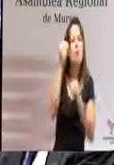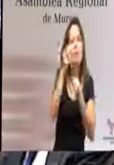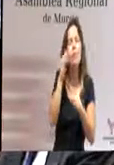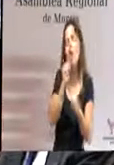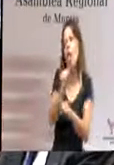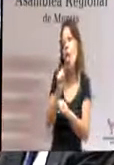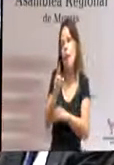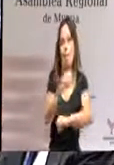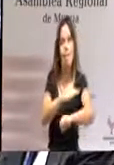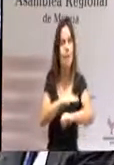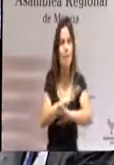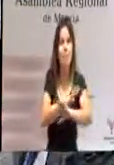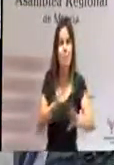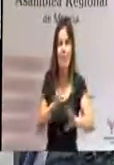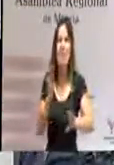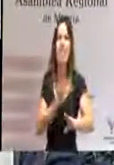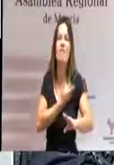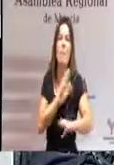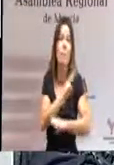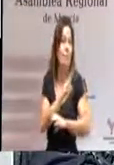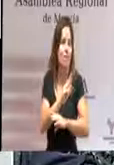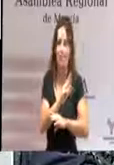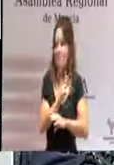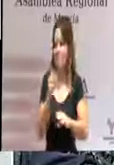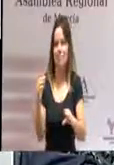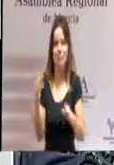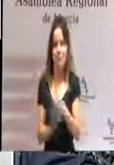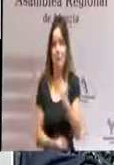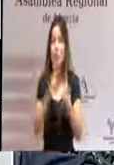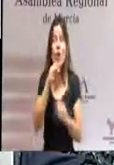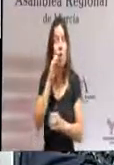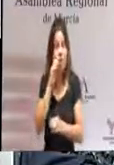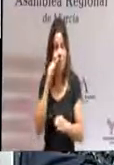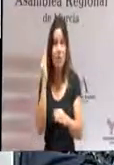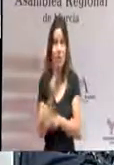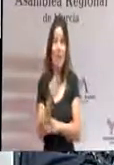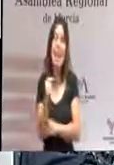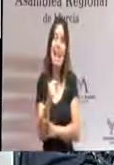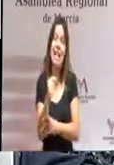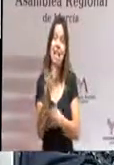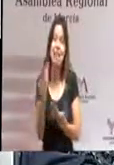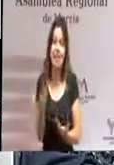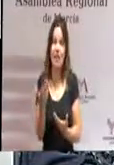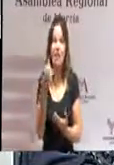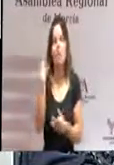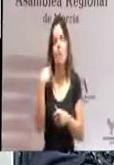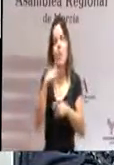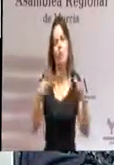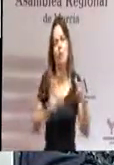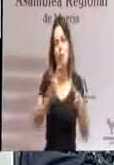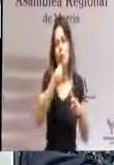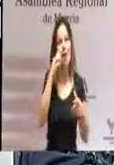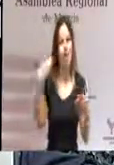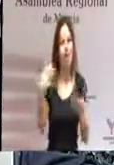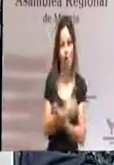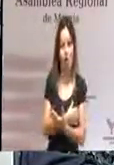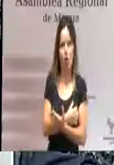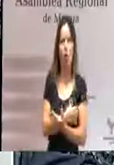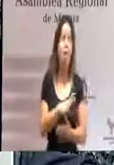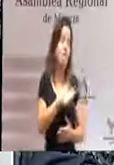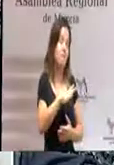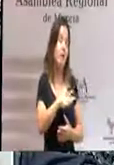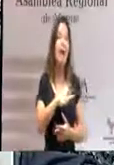el Mar Menor hacen daño al Partido Popular, porque a quienes están perjudicando es a todos los ciudadanos de la región de Murcia. Por favor, desde